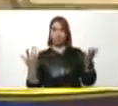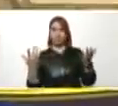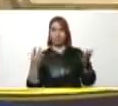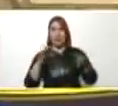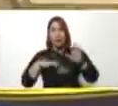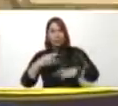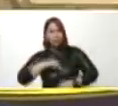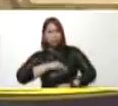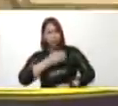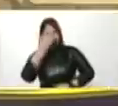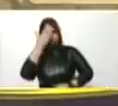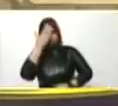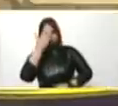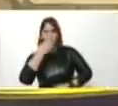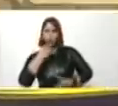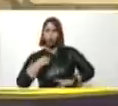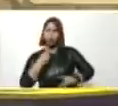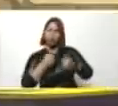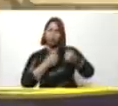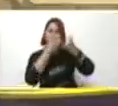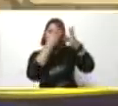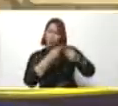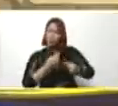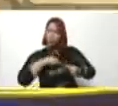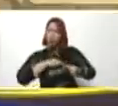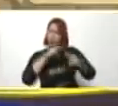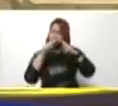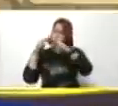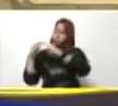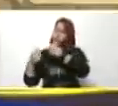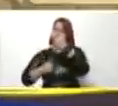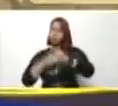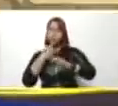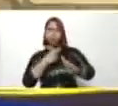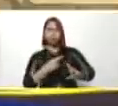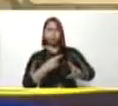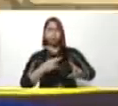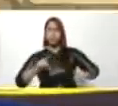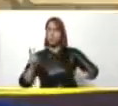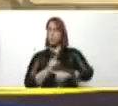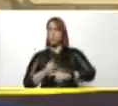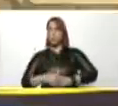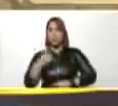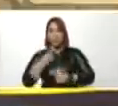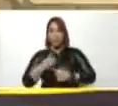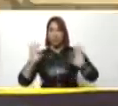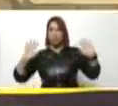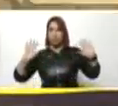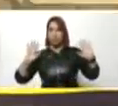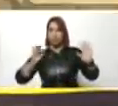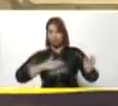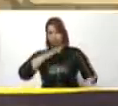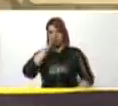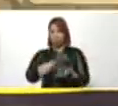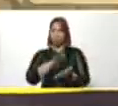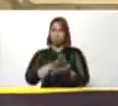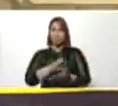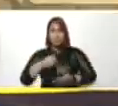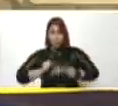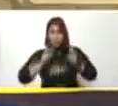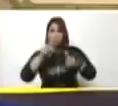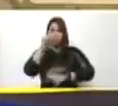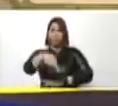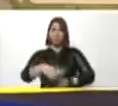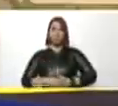Apenas supimos los resultados, reconocimos los resultados inmediatamente, como debe ser. Y en esta oportunidad